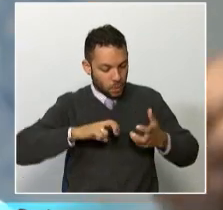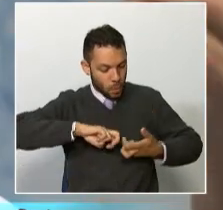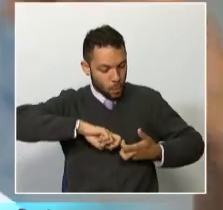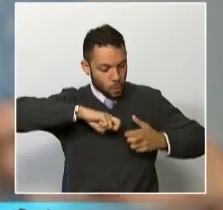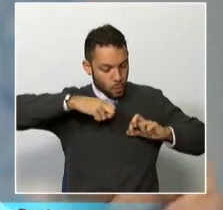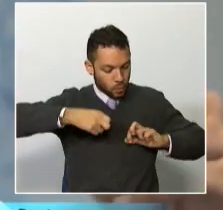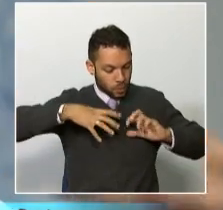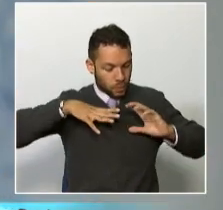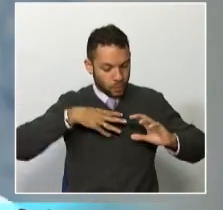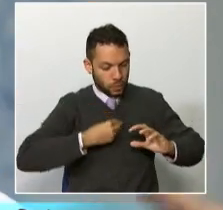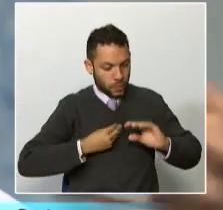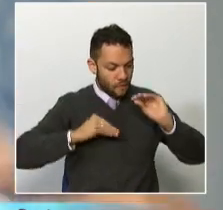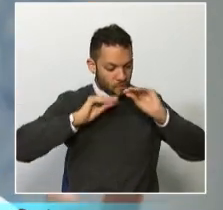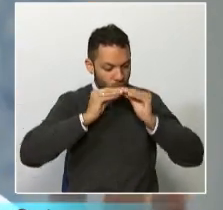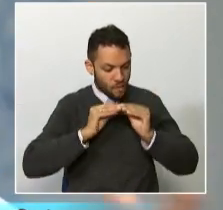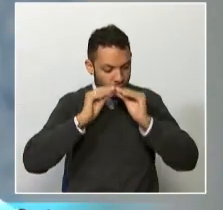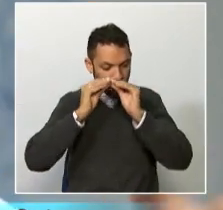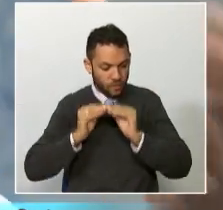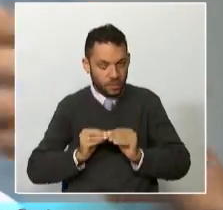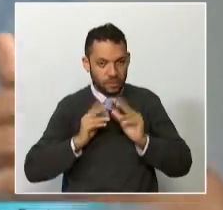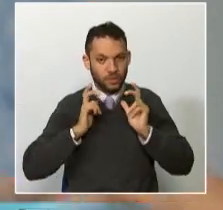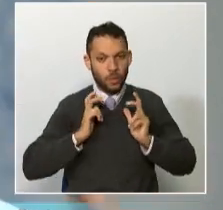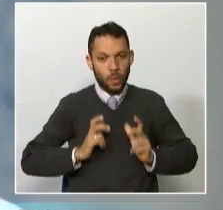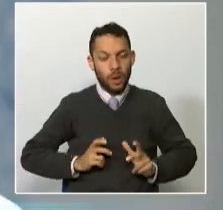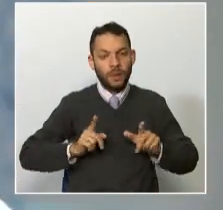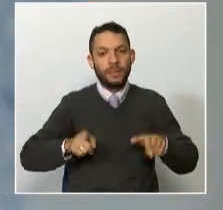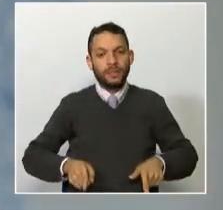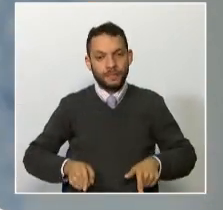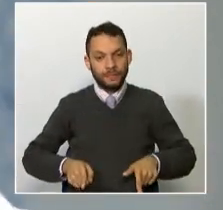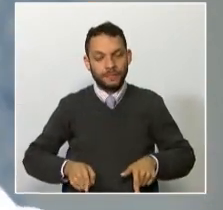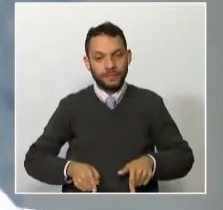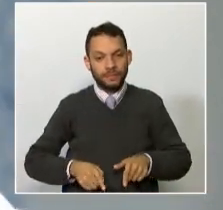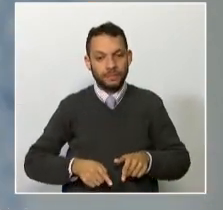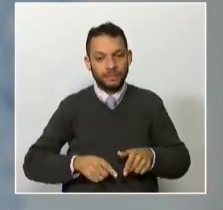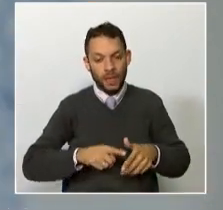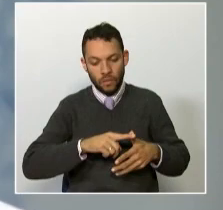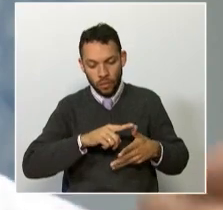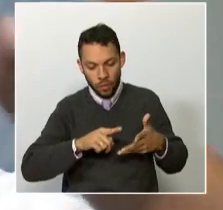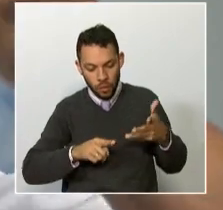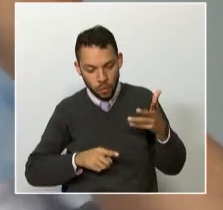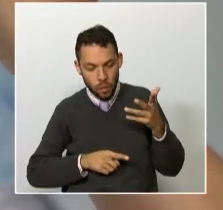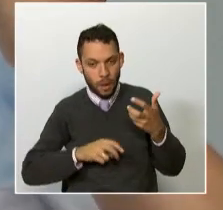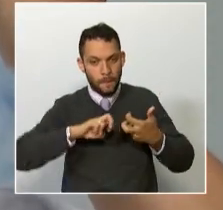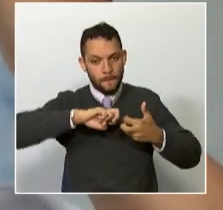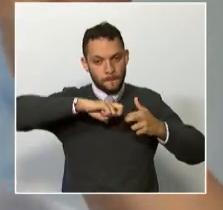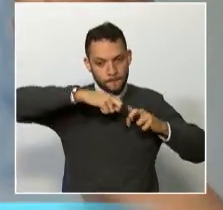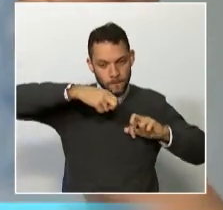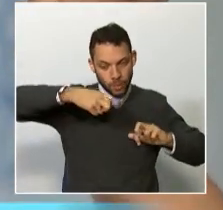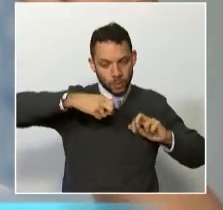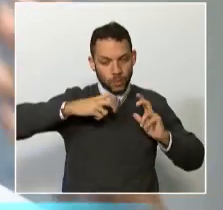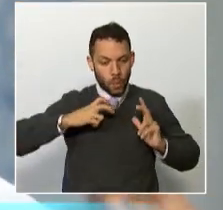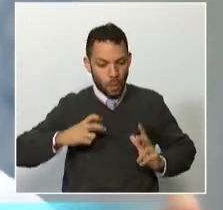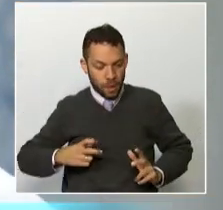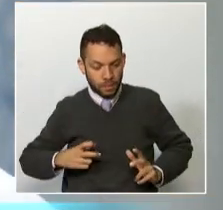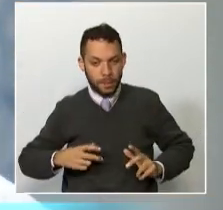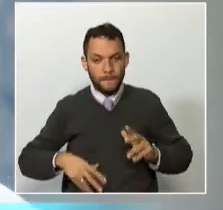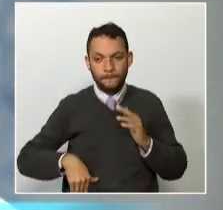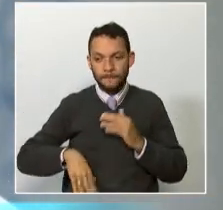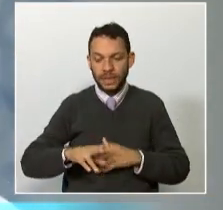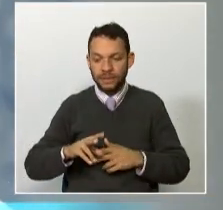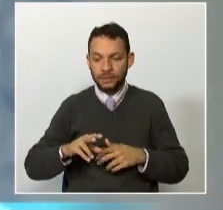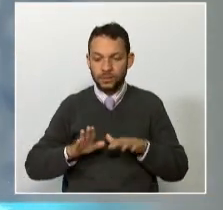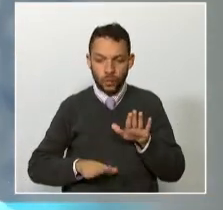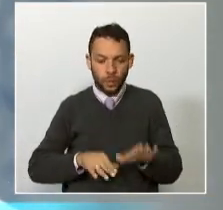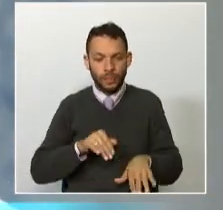el movimiento, para movernos. Y manejamos cadenas descendentes musculares y cadenas ascendentes musculares.